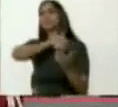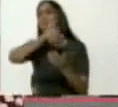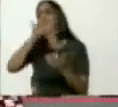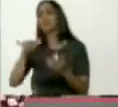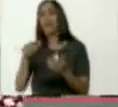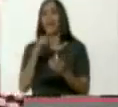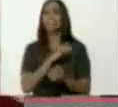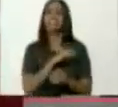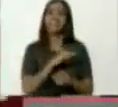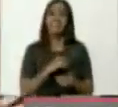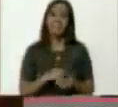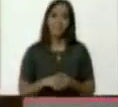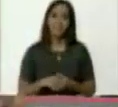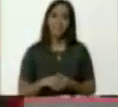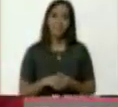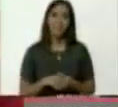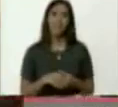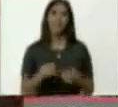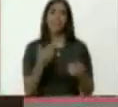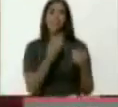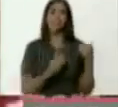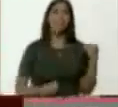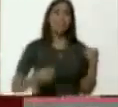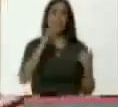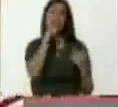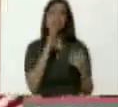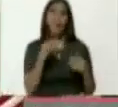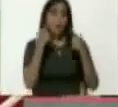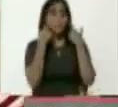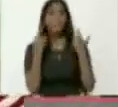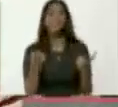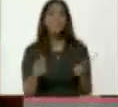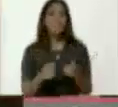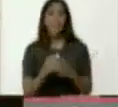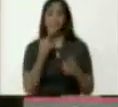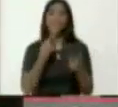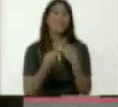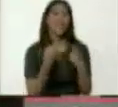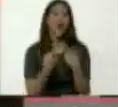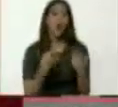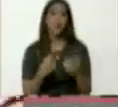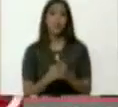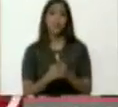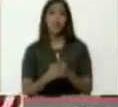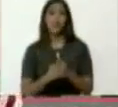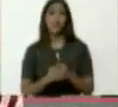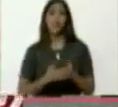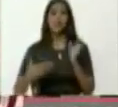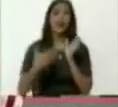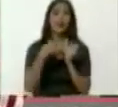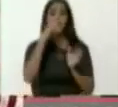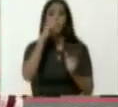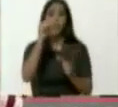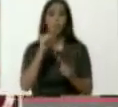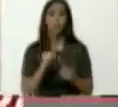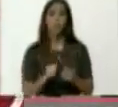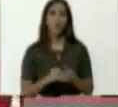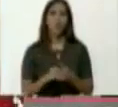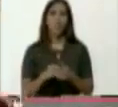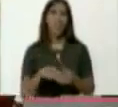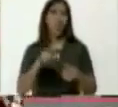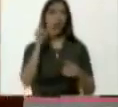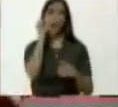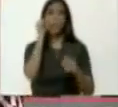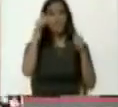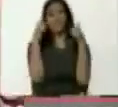en el caso de Bolsonaro, ¡no! Él es, viste, dice esas cosas y atenta contra Maduro. Él es un tipo chévere. Él es un